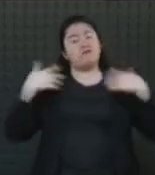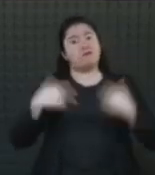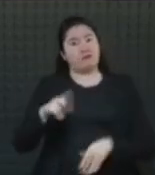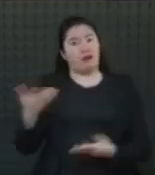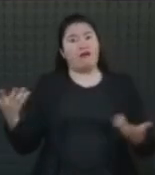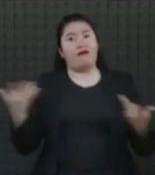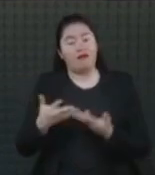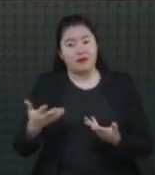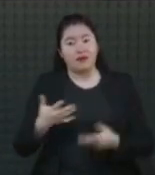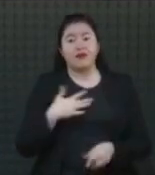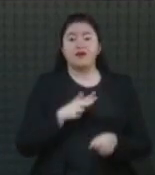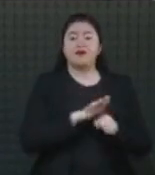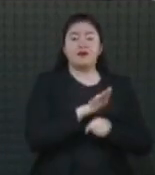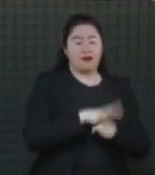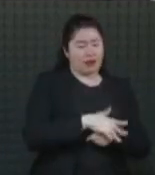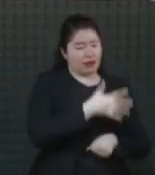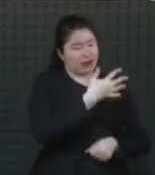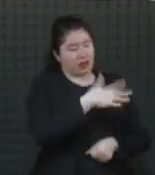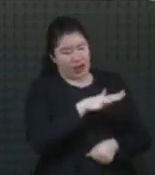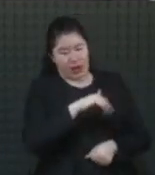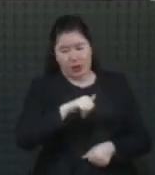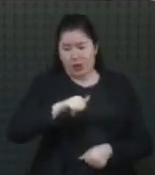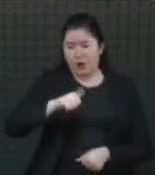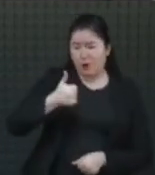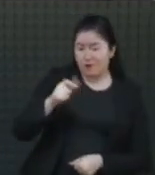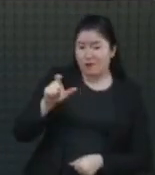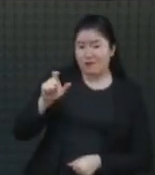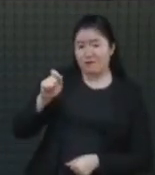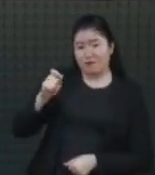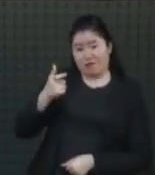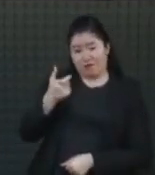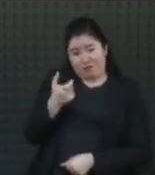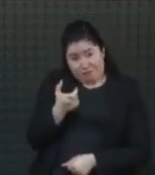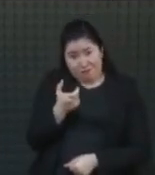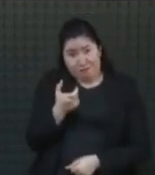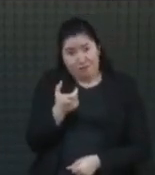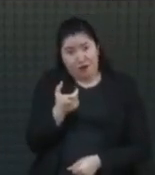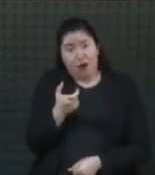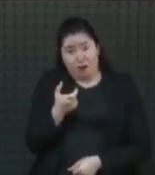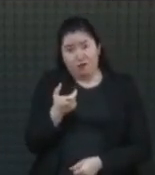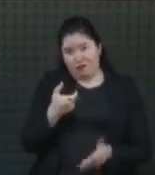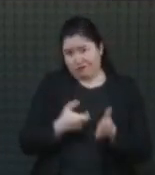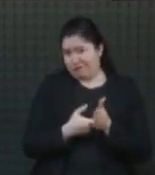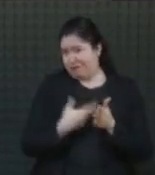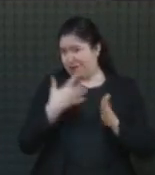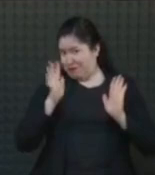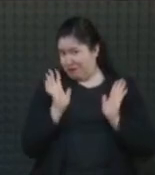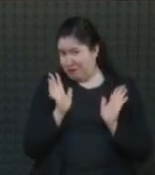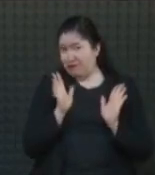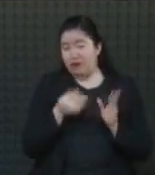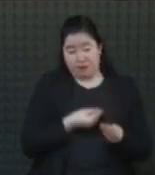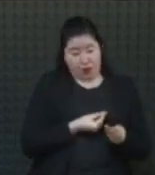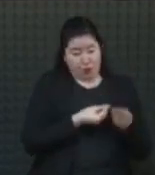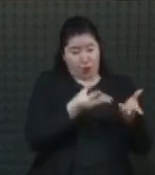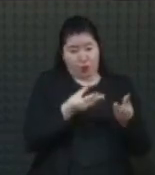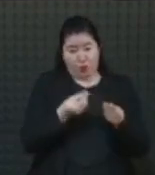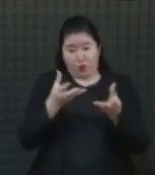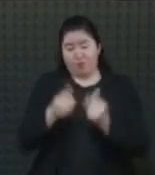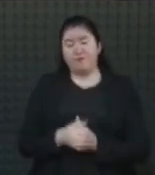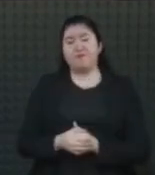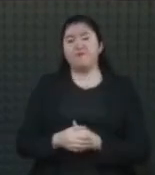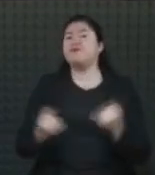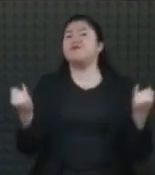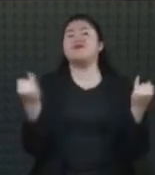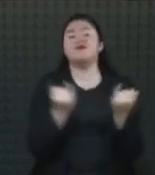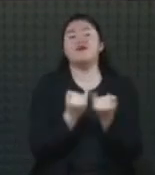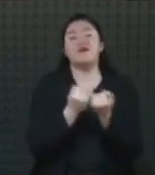pesos los más caros, a disposición de la población. Anunciarles también que empieza la Feria del